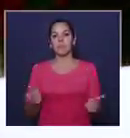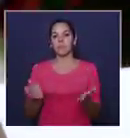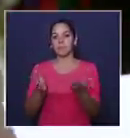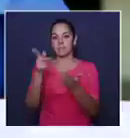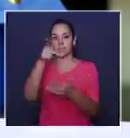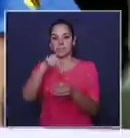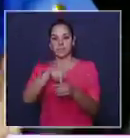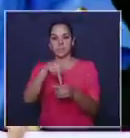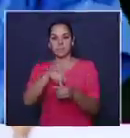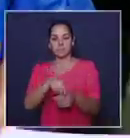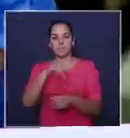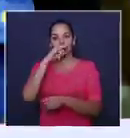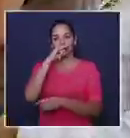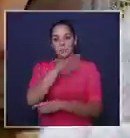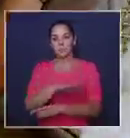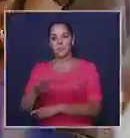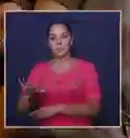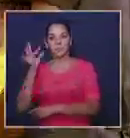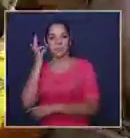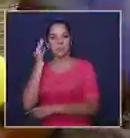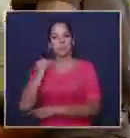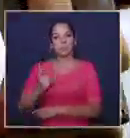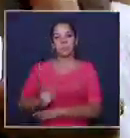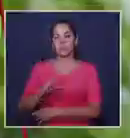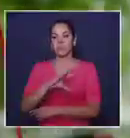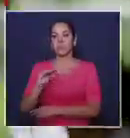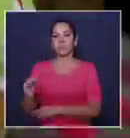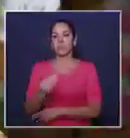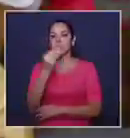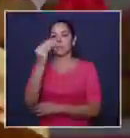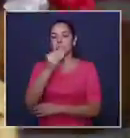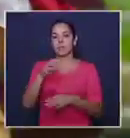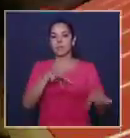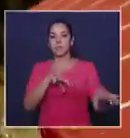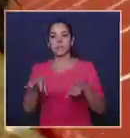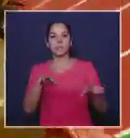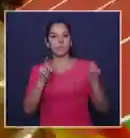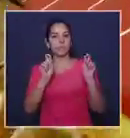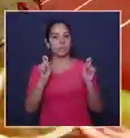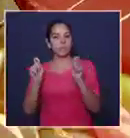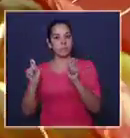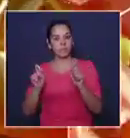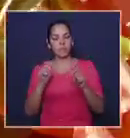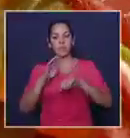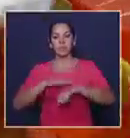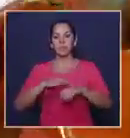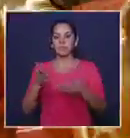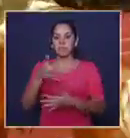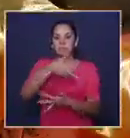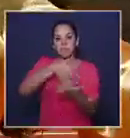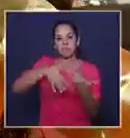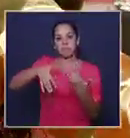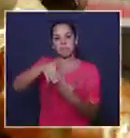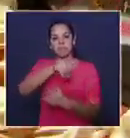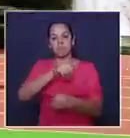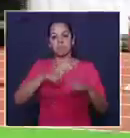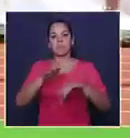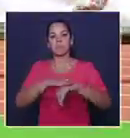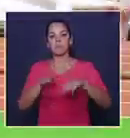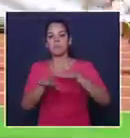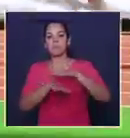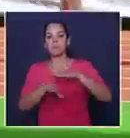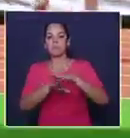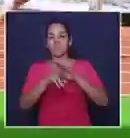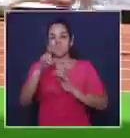la participación de niños, niñas y jóvenes en actividades estudiantiles que les permitan relacionarse sobre la base del